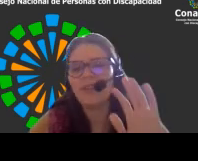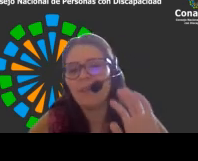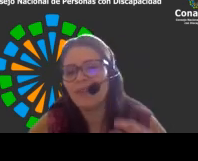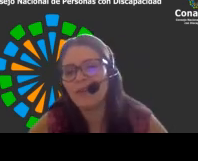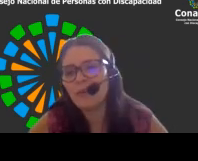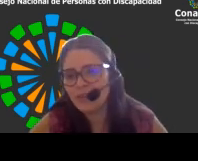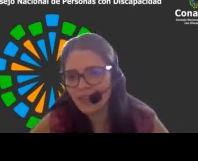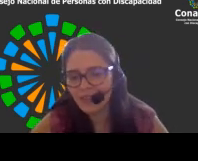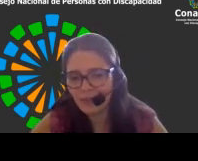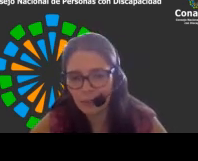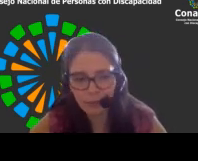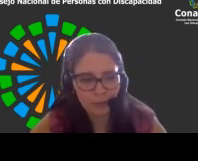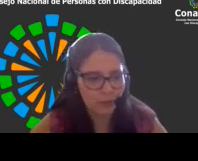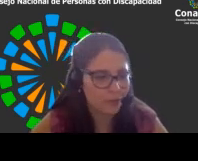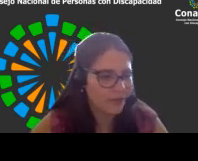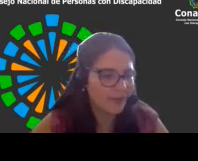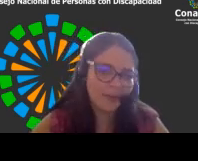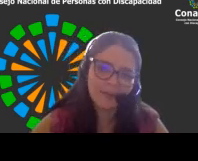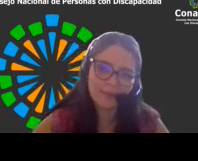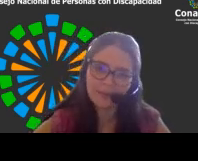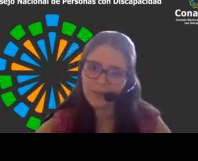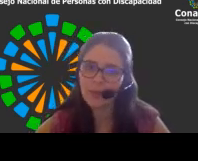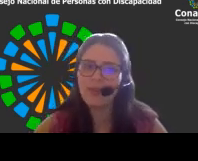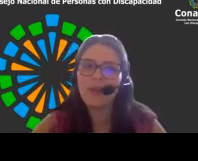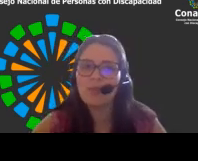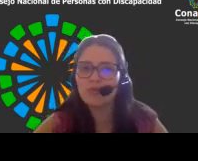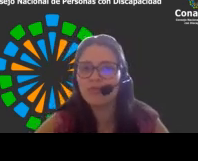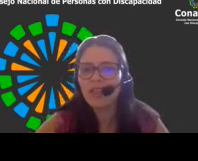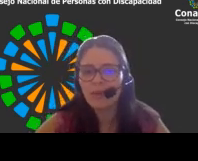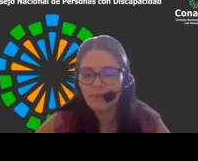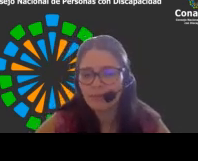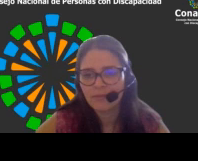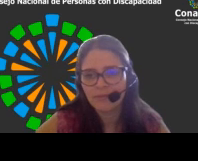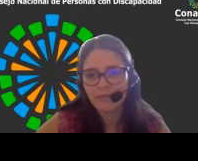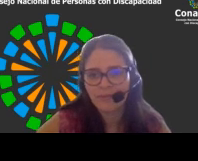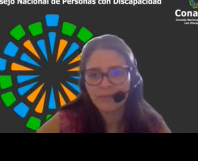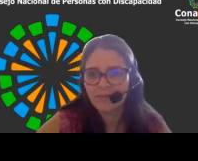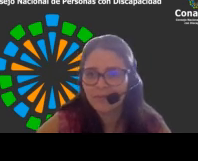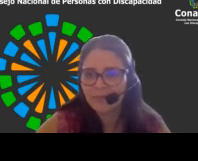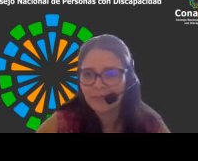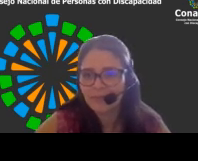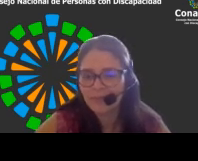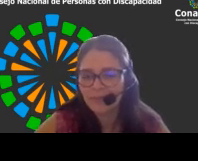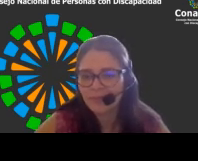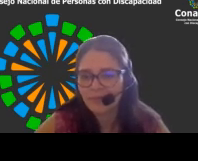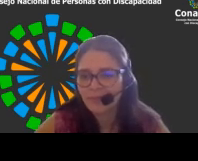listo Bueno ya pasaron los 30 segundos solo tenemos un sí